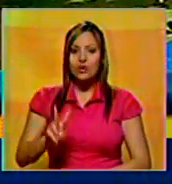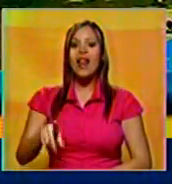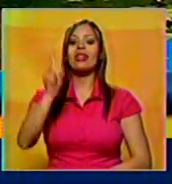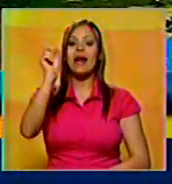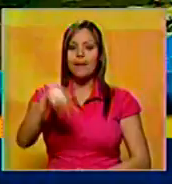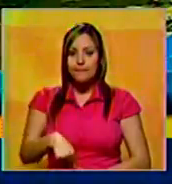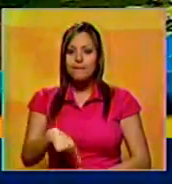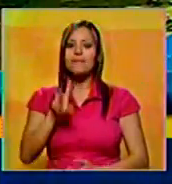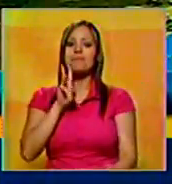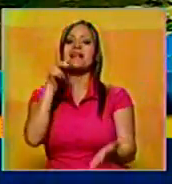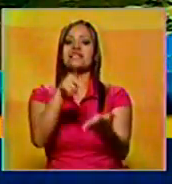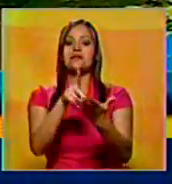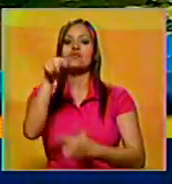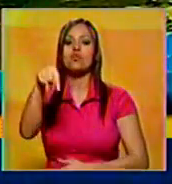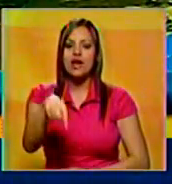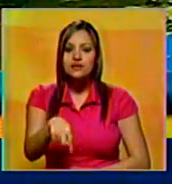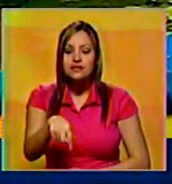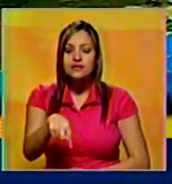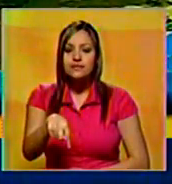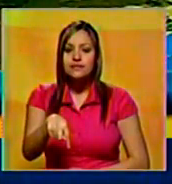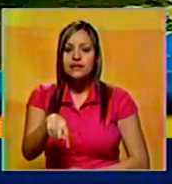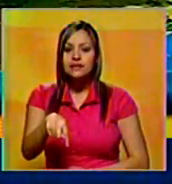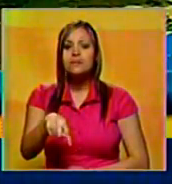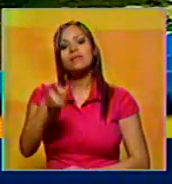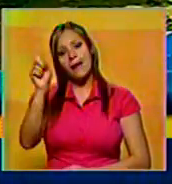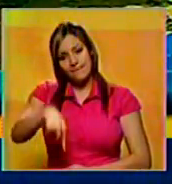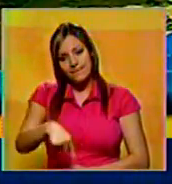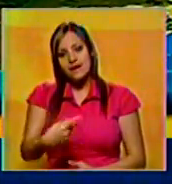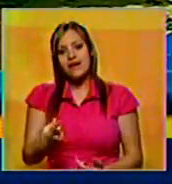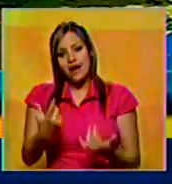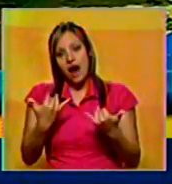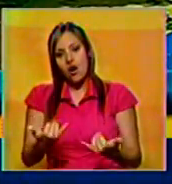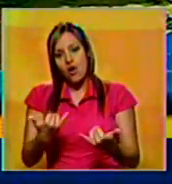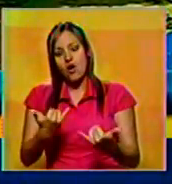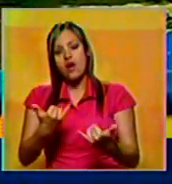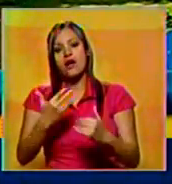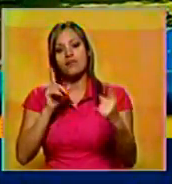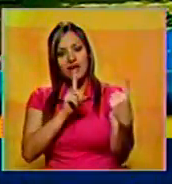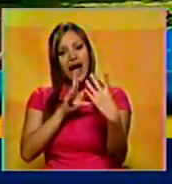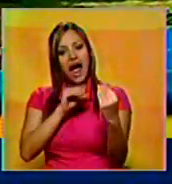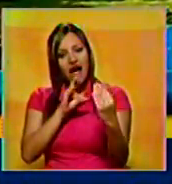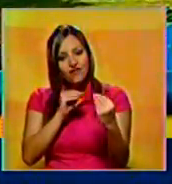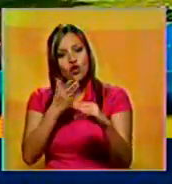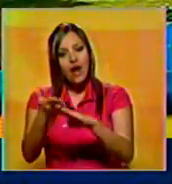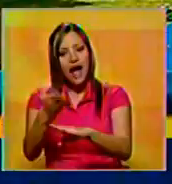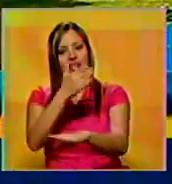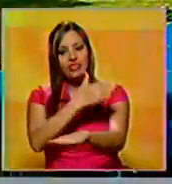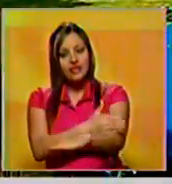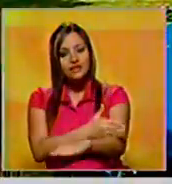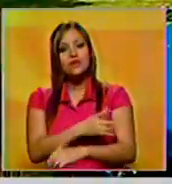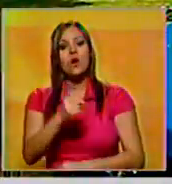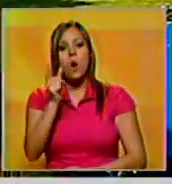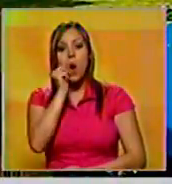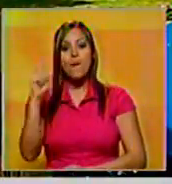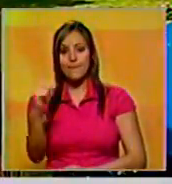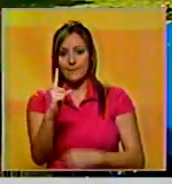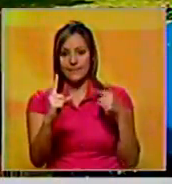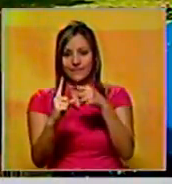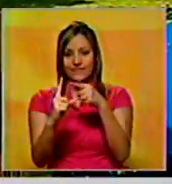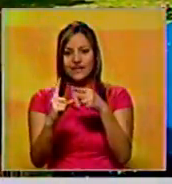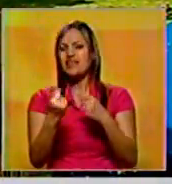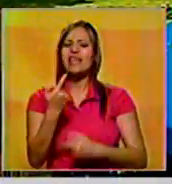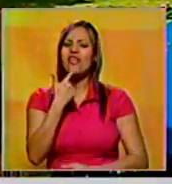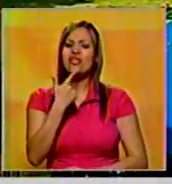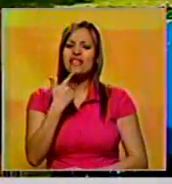también se hizo presente. Por supuesto, estuvo en este momento conversando con nosotros previo Jonathan Blum. Y vamos a